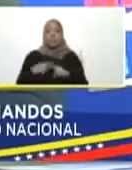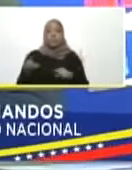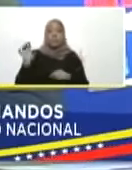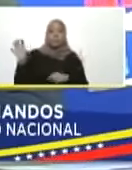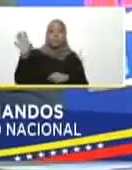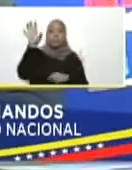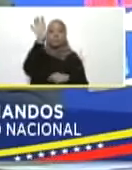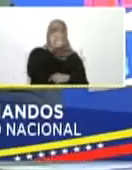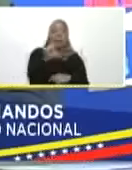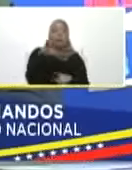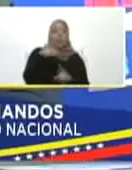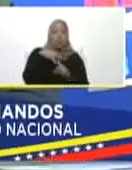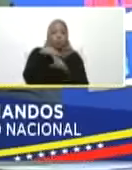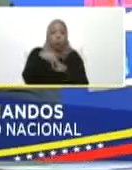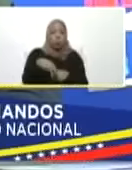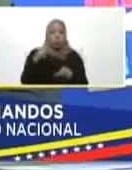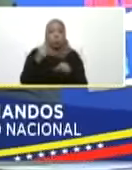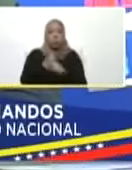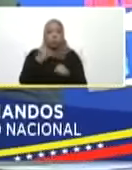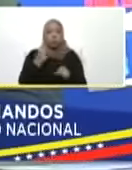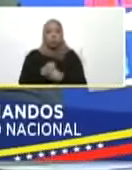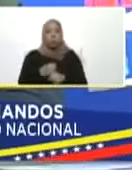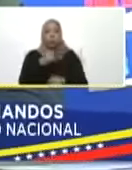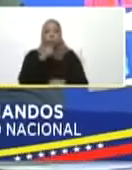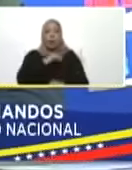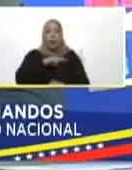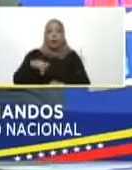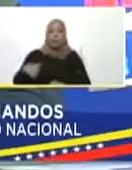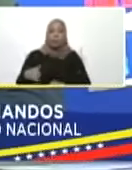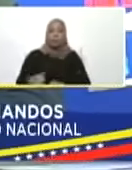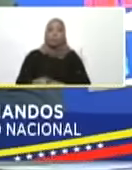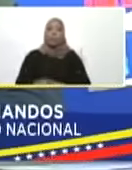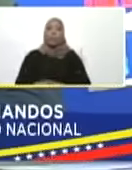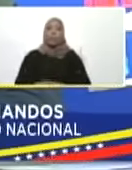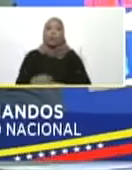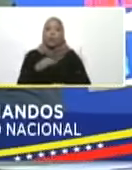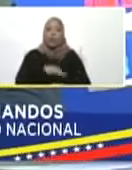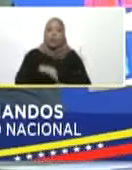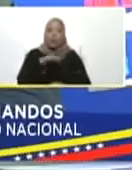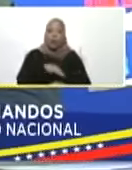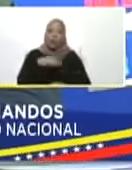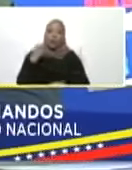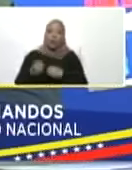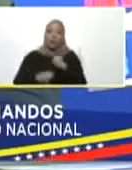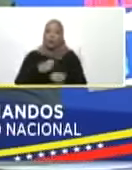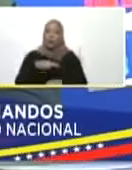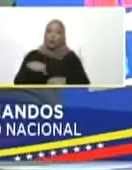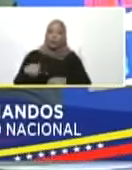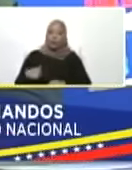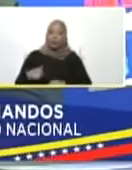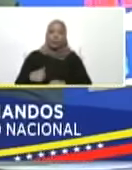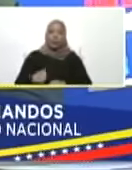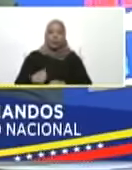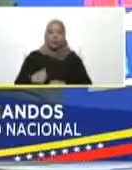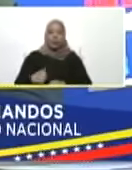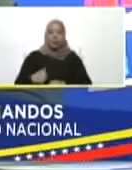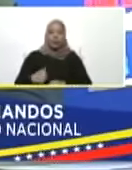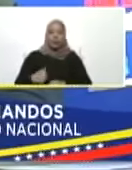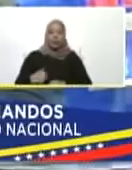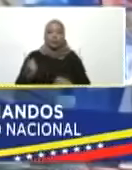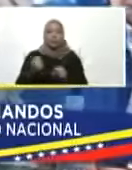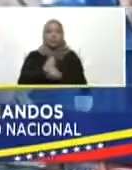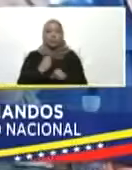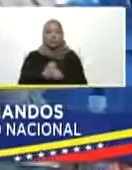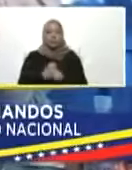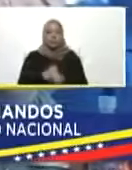se imponía el abordaje brutal, como ocurrió con Bolsonaro en Brasil o